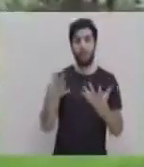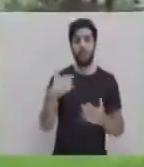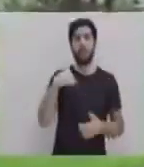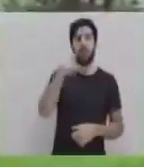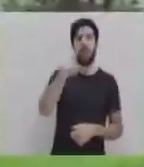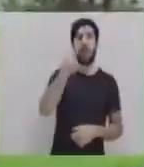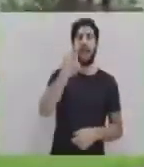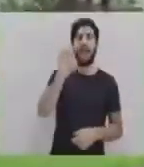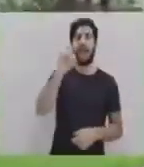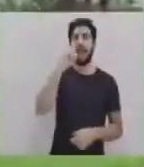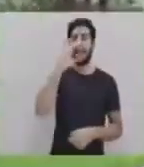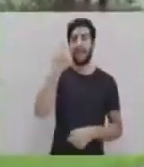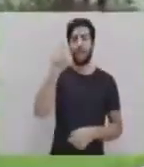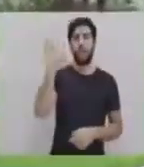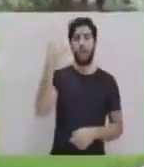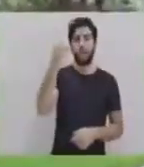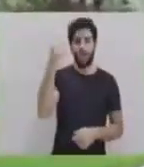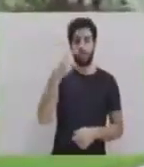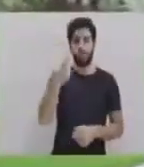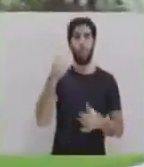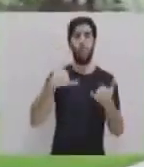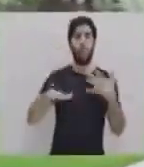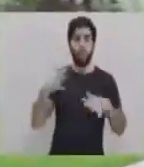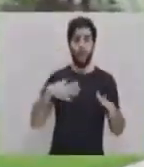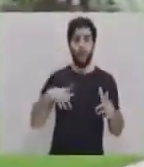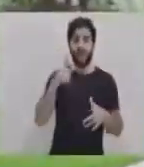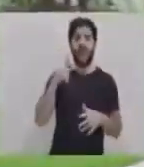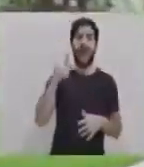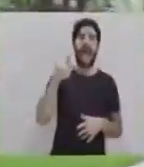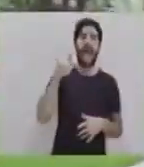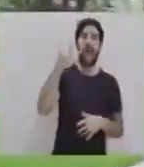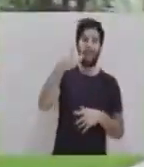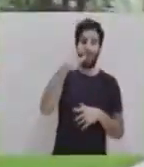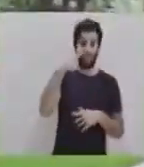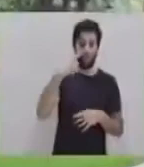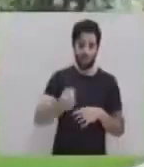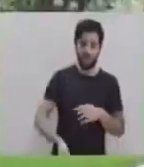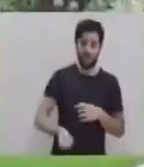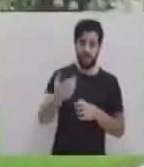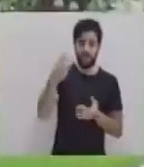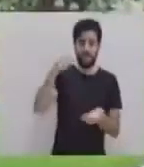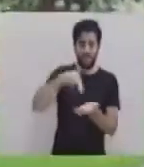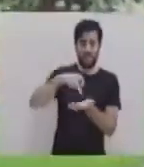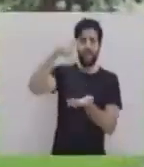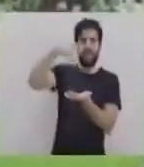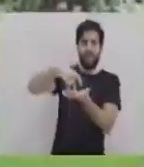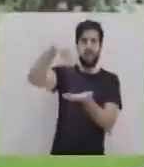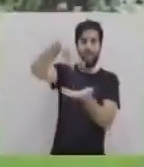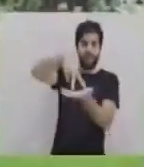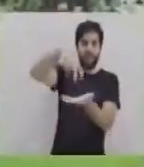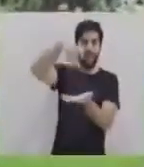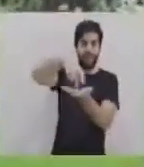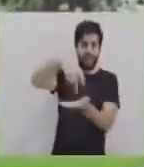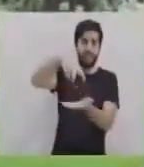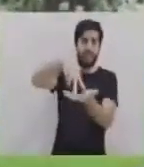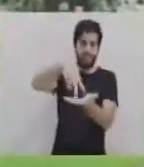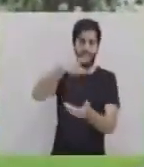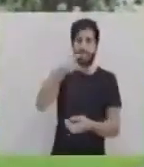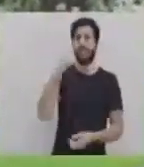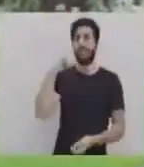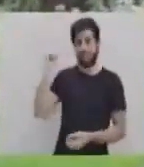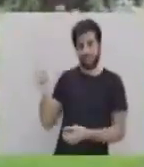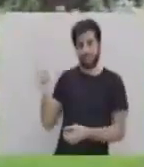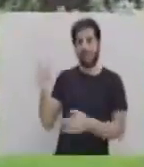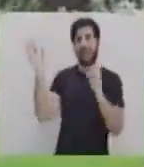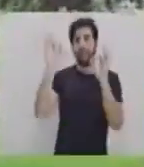tengo un reto, y el reto es el juego del avioncito. Yo sé que en casa más de algún familiar tuyo ya lo ha jugado o tú también,